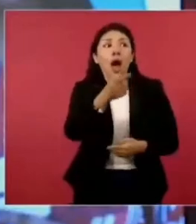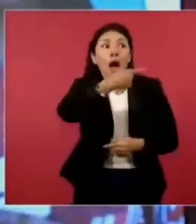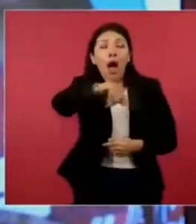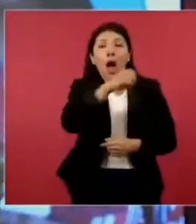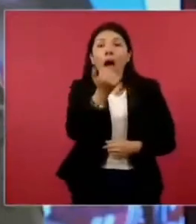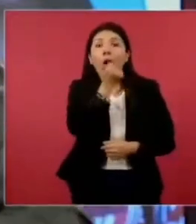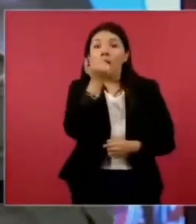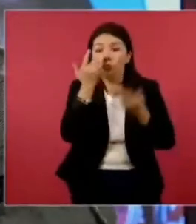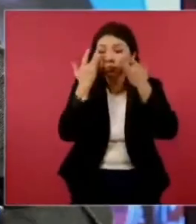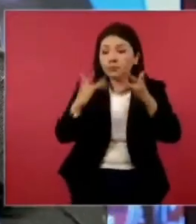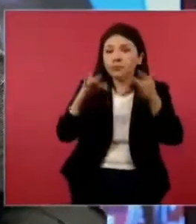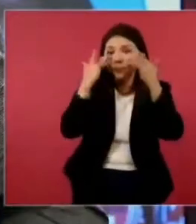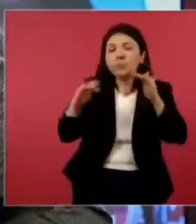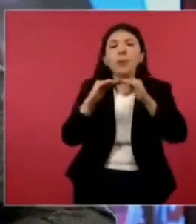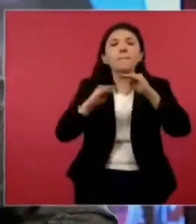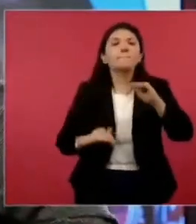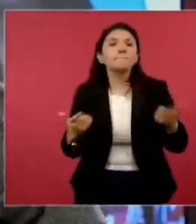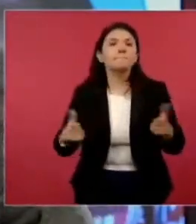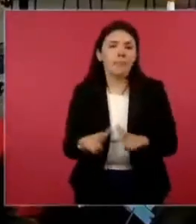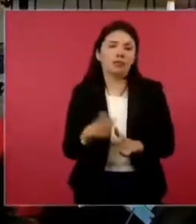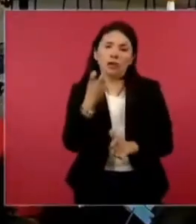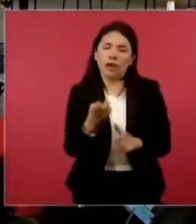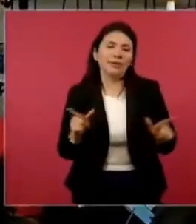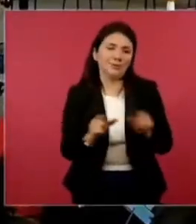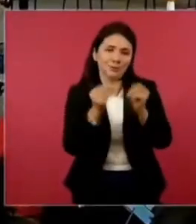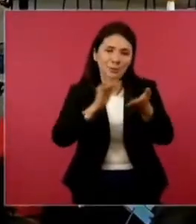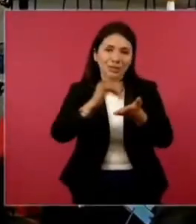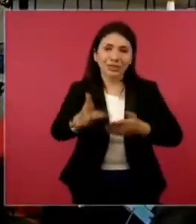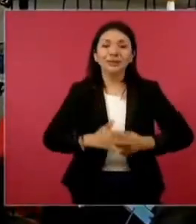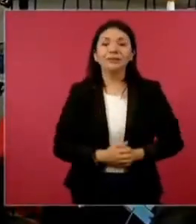en la disminución del abandono escolar. Sería cuanto. Muchas gracias.